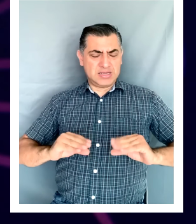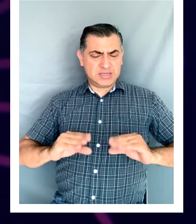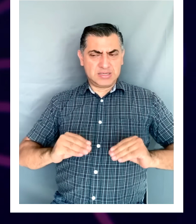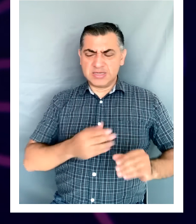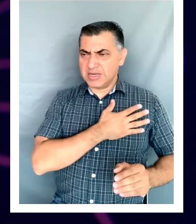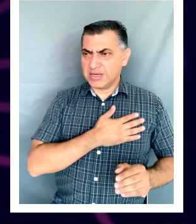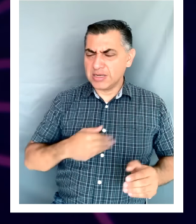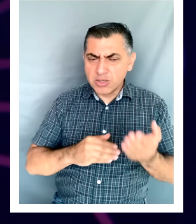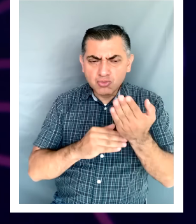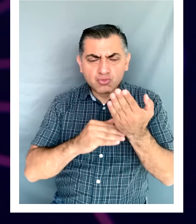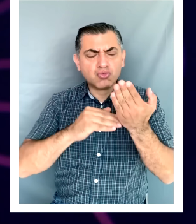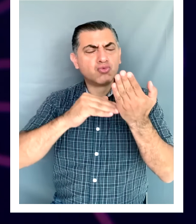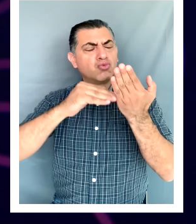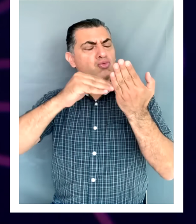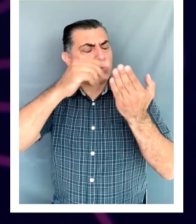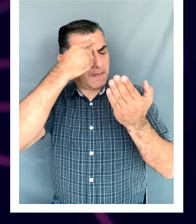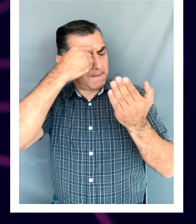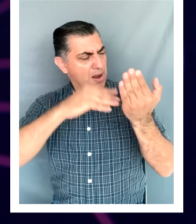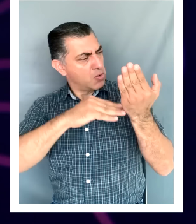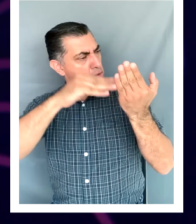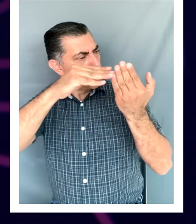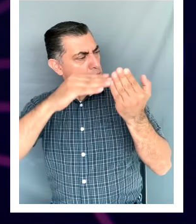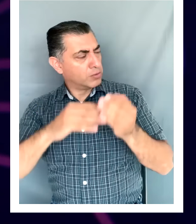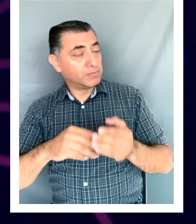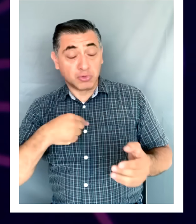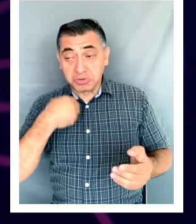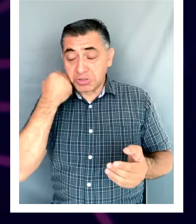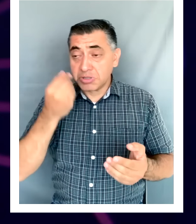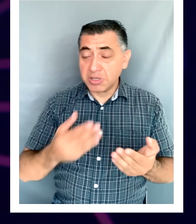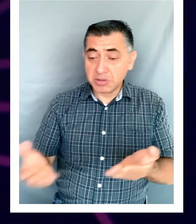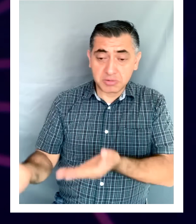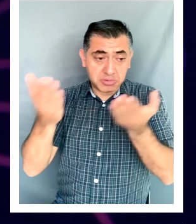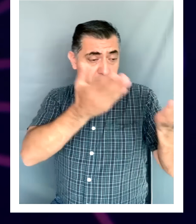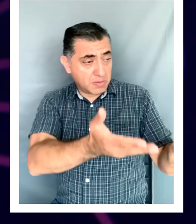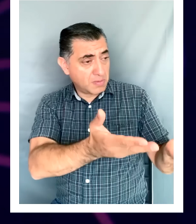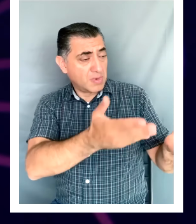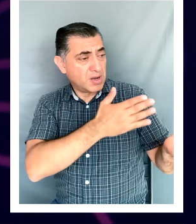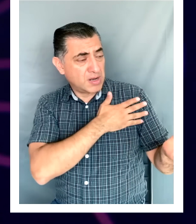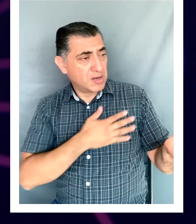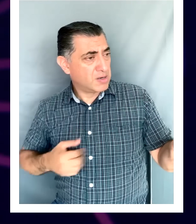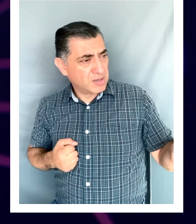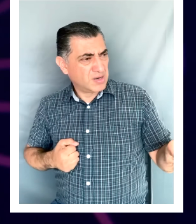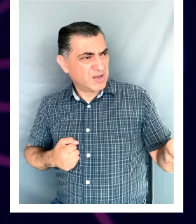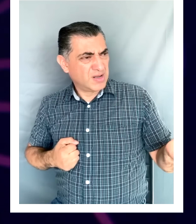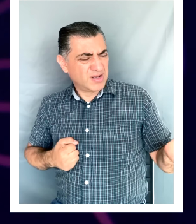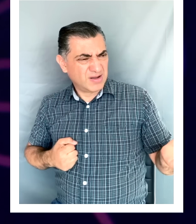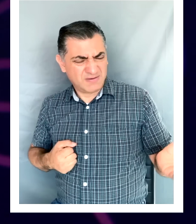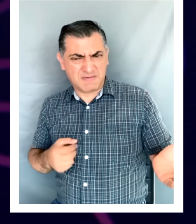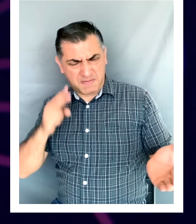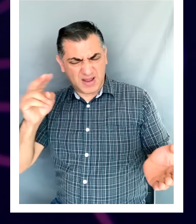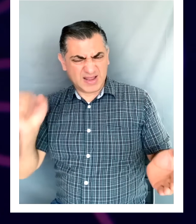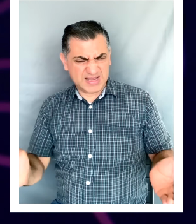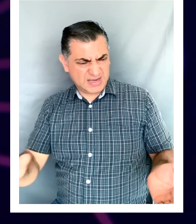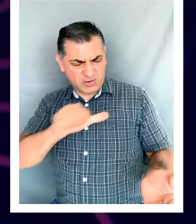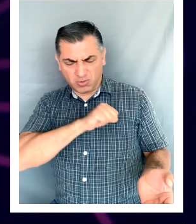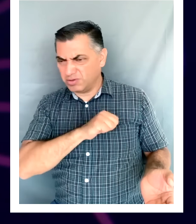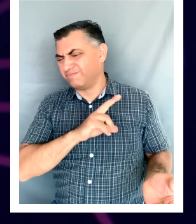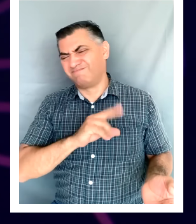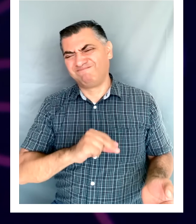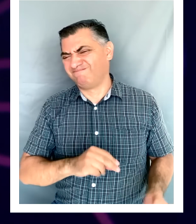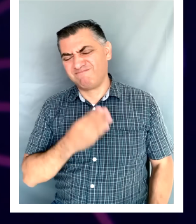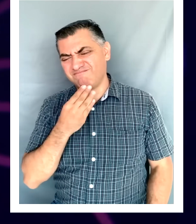yo no sé si estás de acuerdo conmigo pero yo quiero ayudar a mis hijos a entender que el egoísmo no es agradable para el señor que tampoco es la forma apropiada